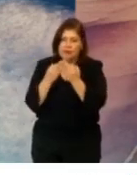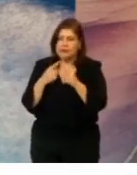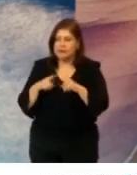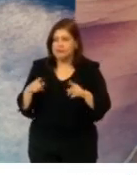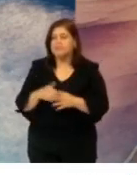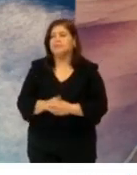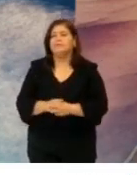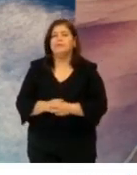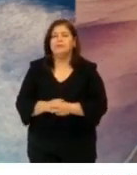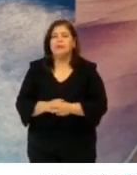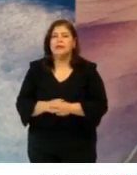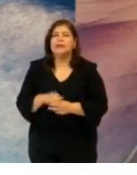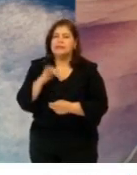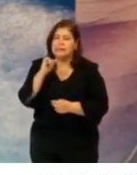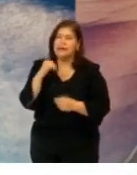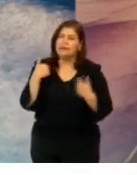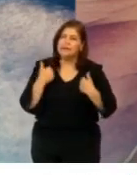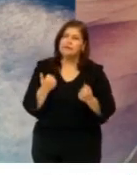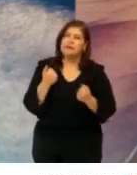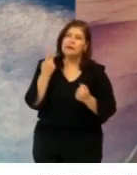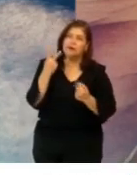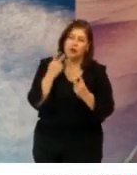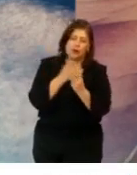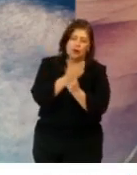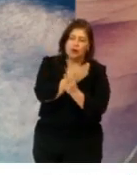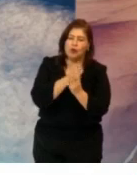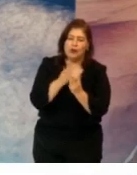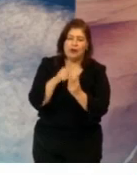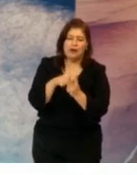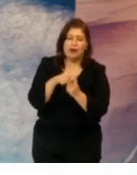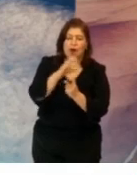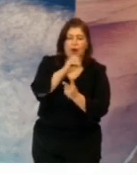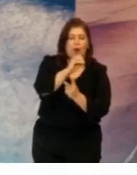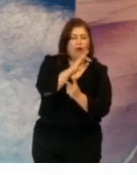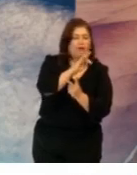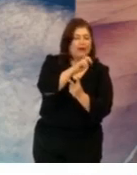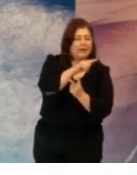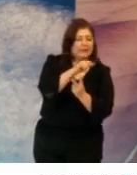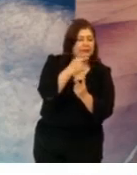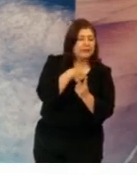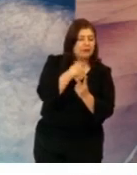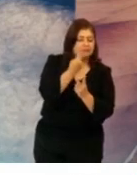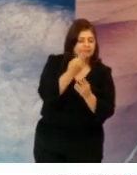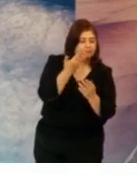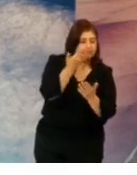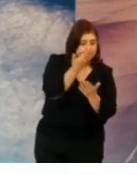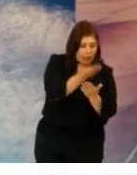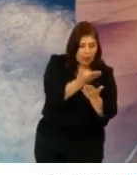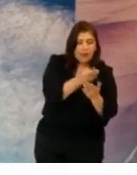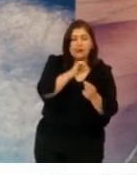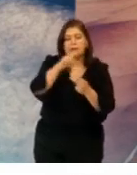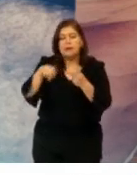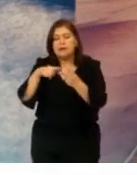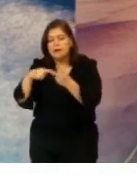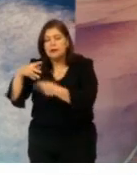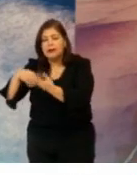Ricardo, pero hay dos mercados que estructuran la oferta y la demanda por sí mismos. que son el